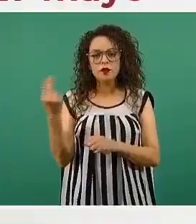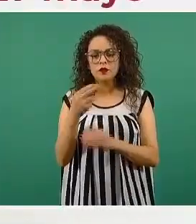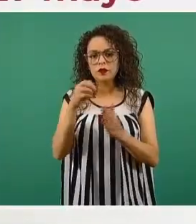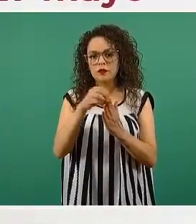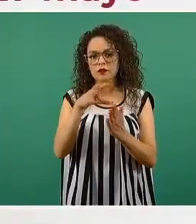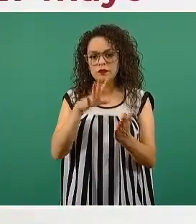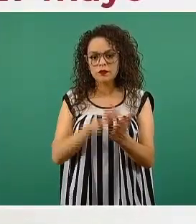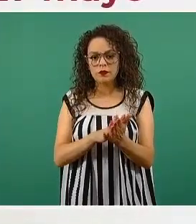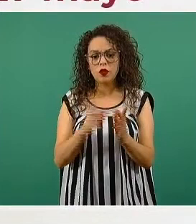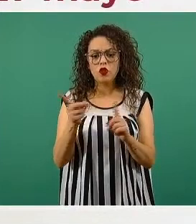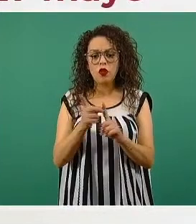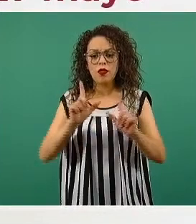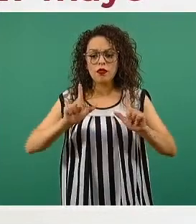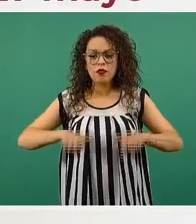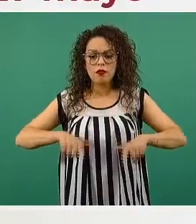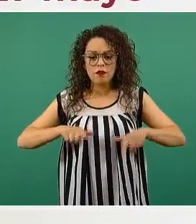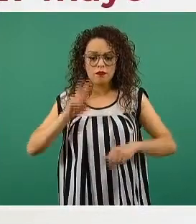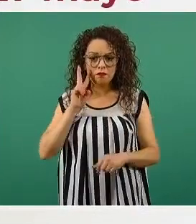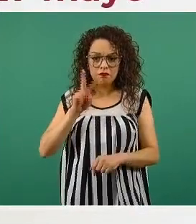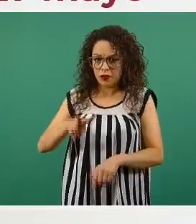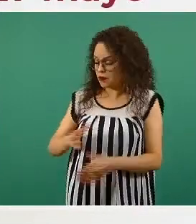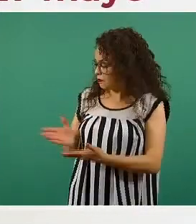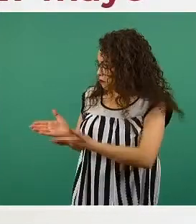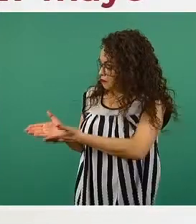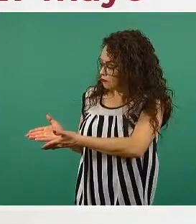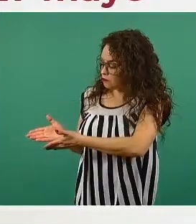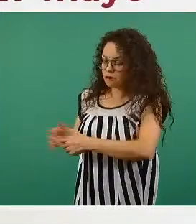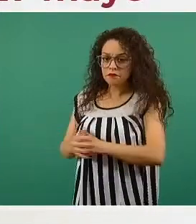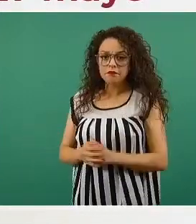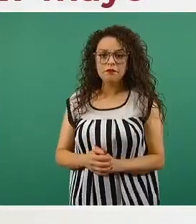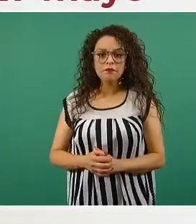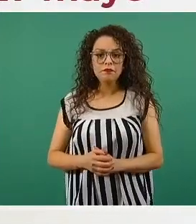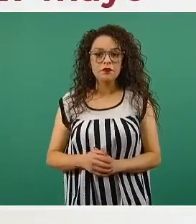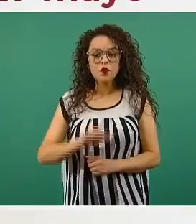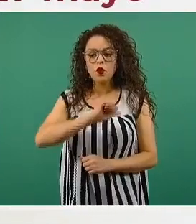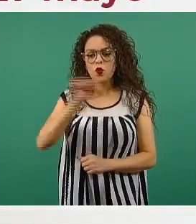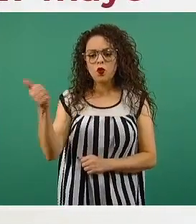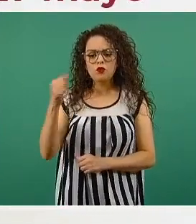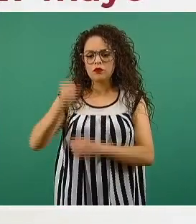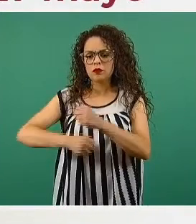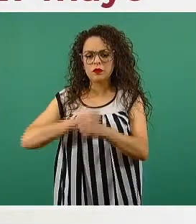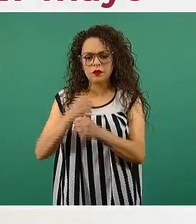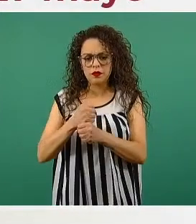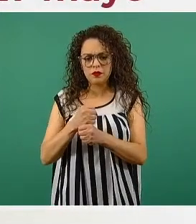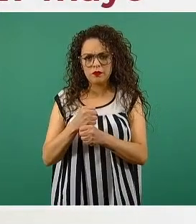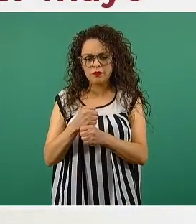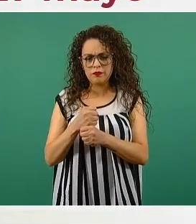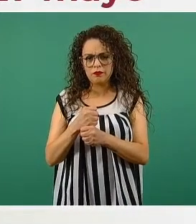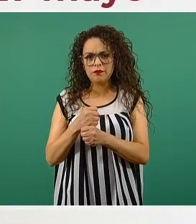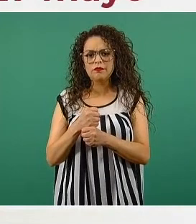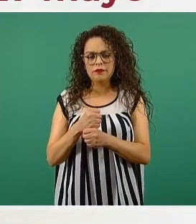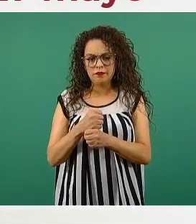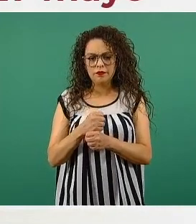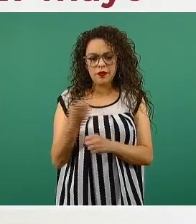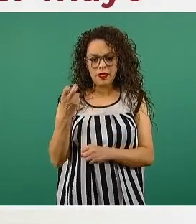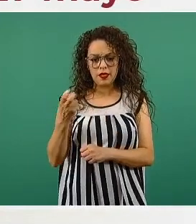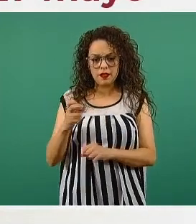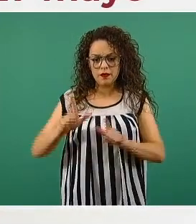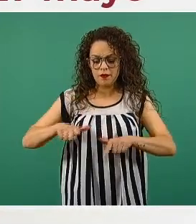en esta página, en el registro que hemos activado para otras edades, en esta página